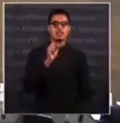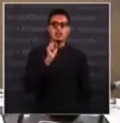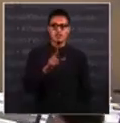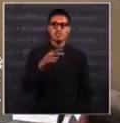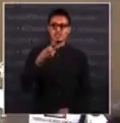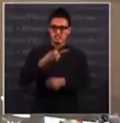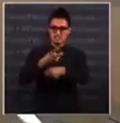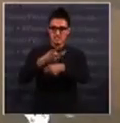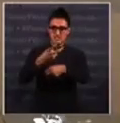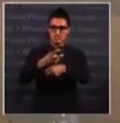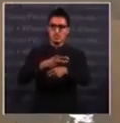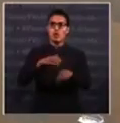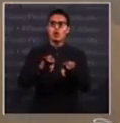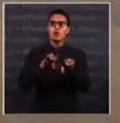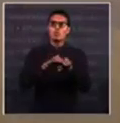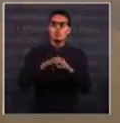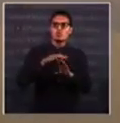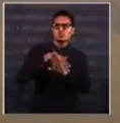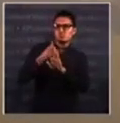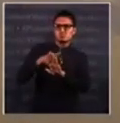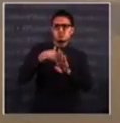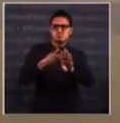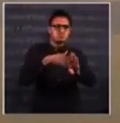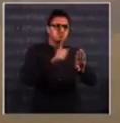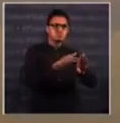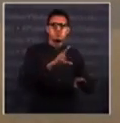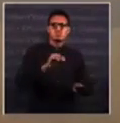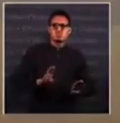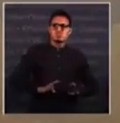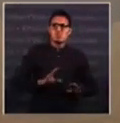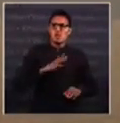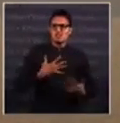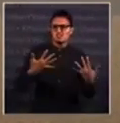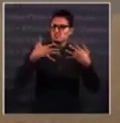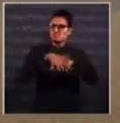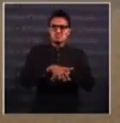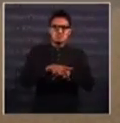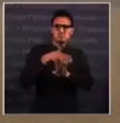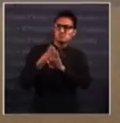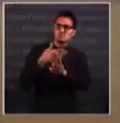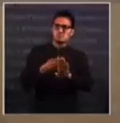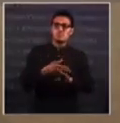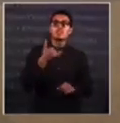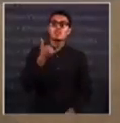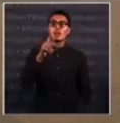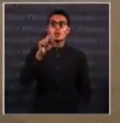en desigualdad y somos el lugar 23 en alfabetización.